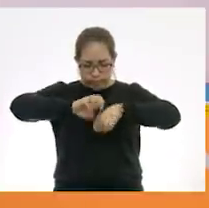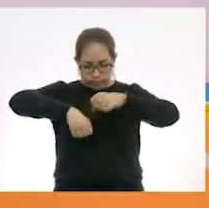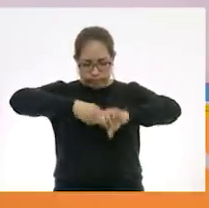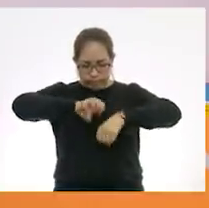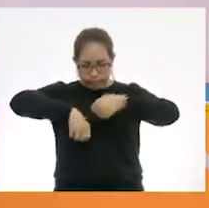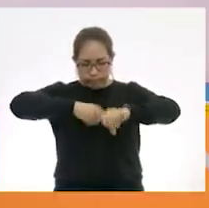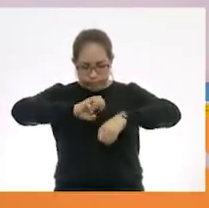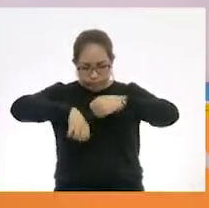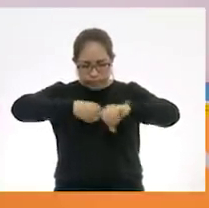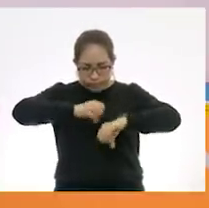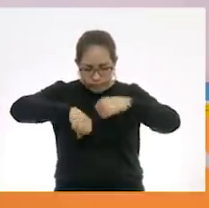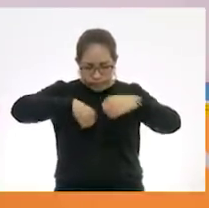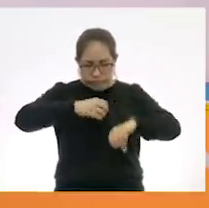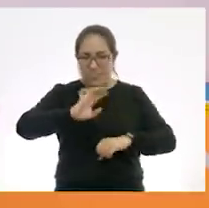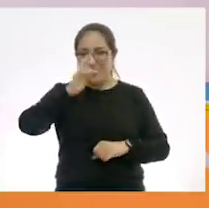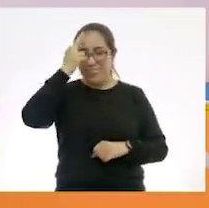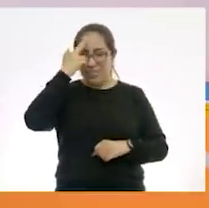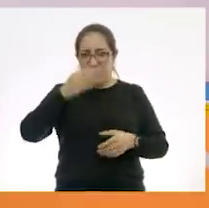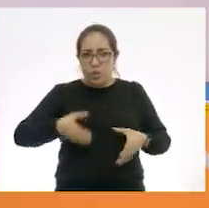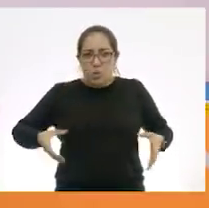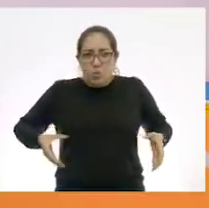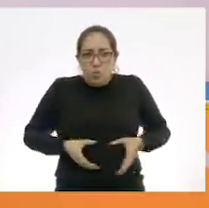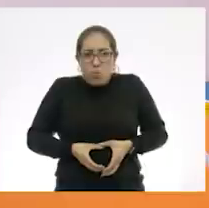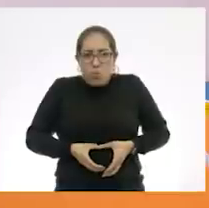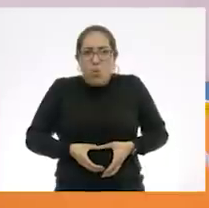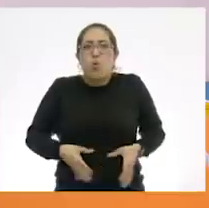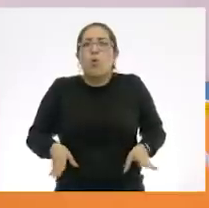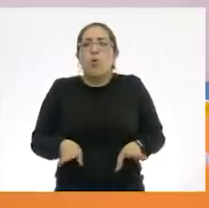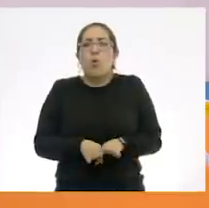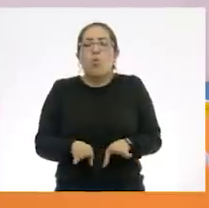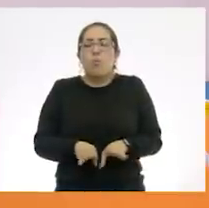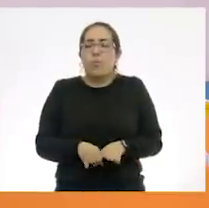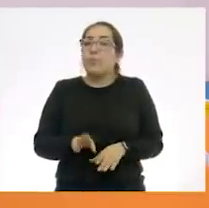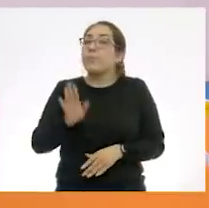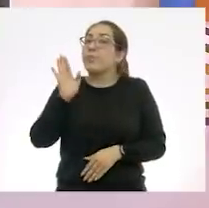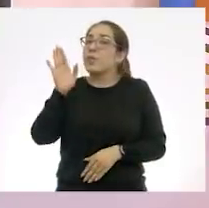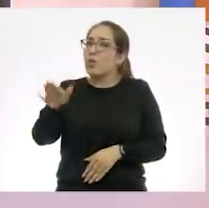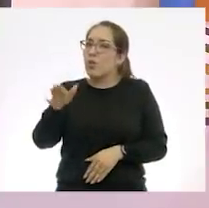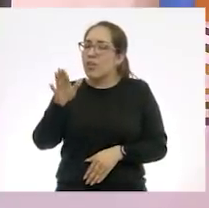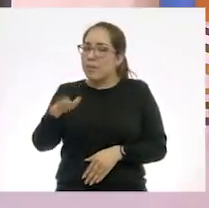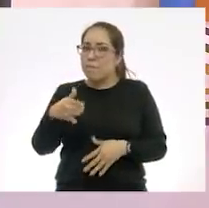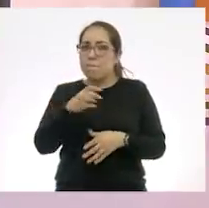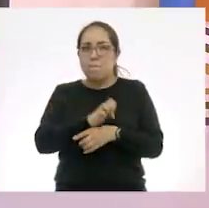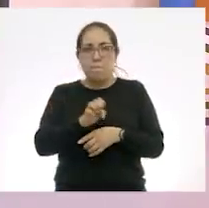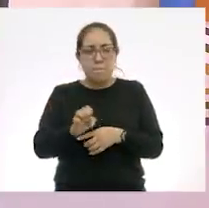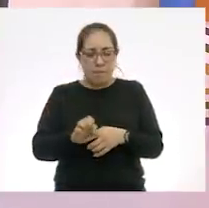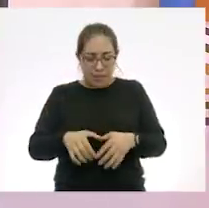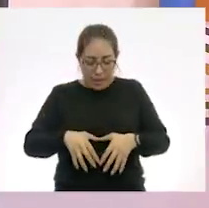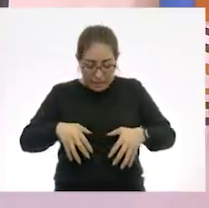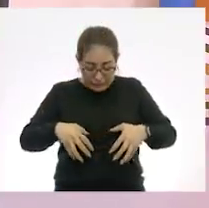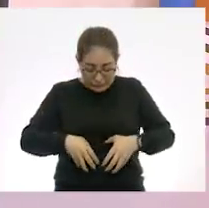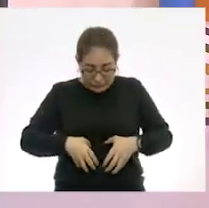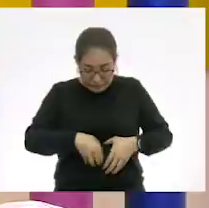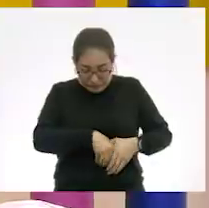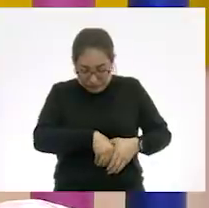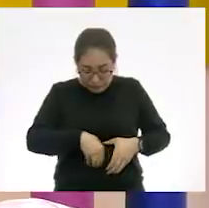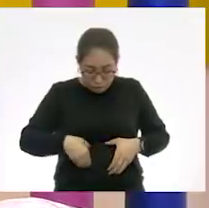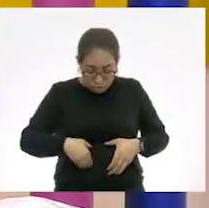En un espacio tan pequeño como este. Oye, a propósito de eso, entonces el estómago también tiene